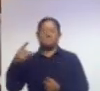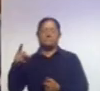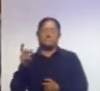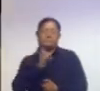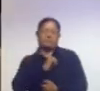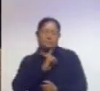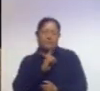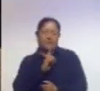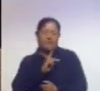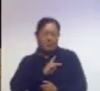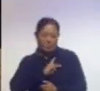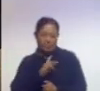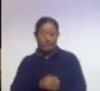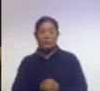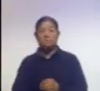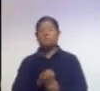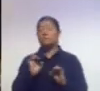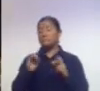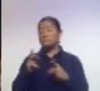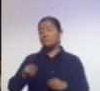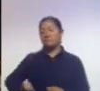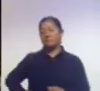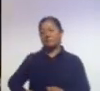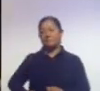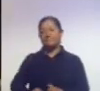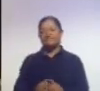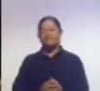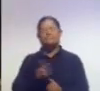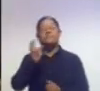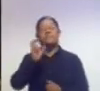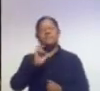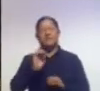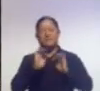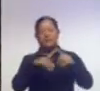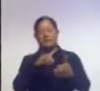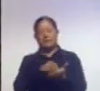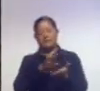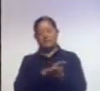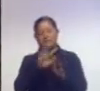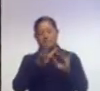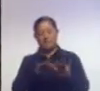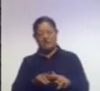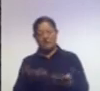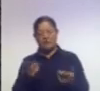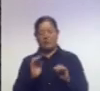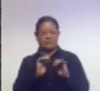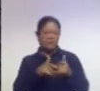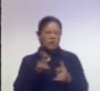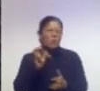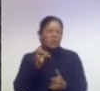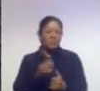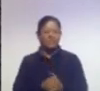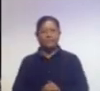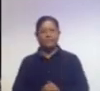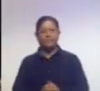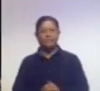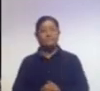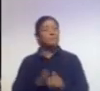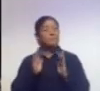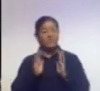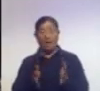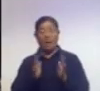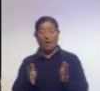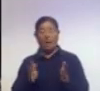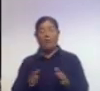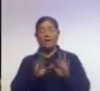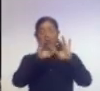muy interesante. Y por favor, ¿cuándo se tienen que registrar? ¿Cómo se tiene que hacer esta inscripción? Por favor. Ya, de hecho, ya están el